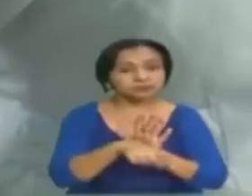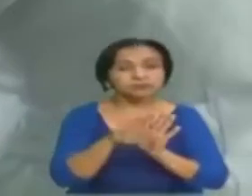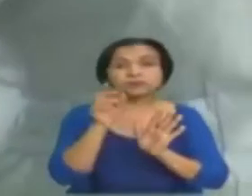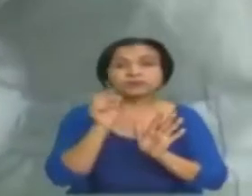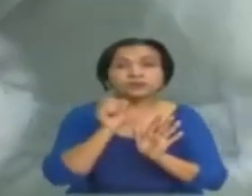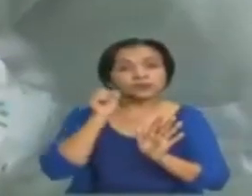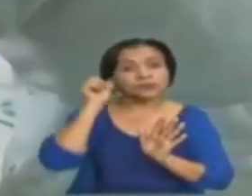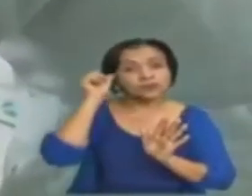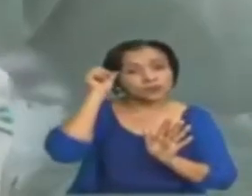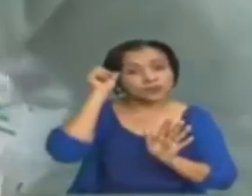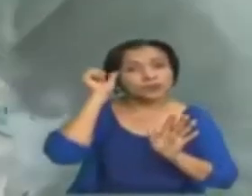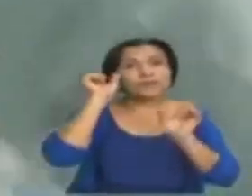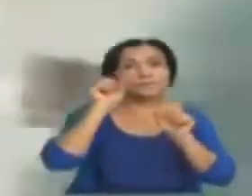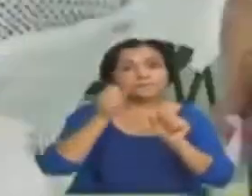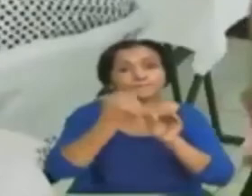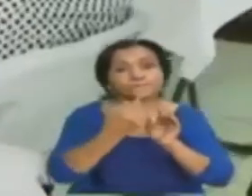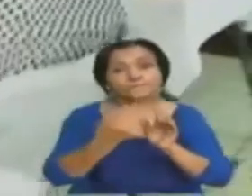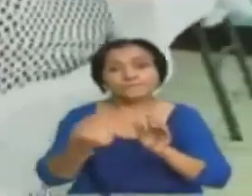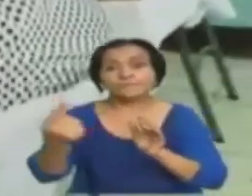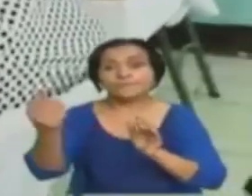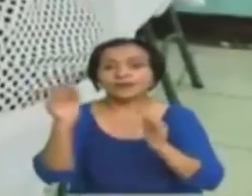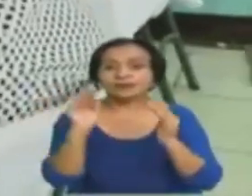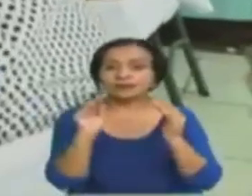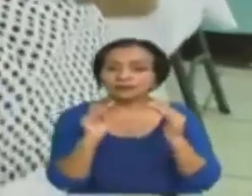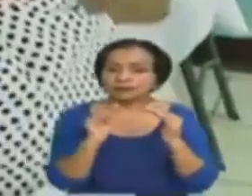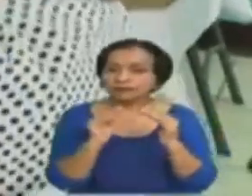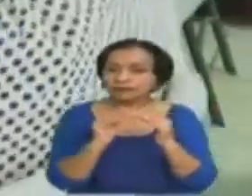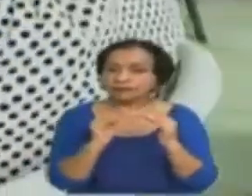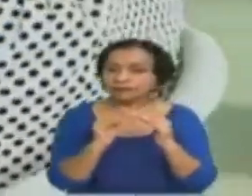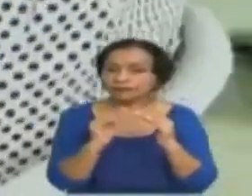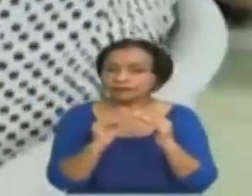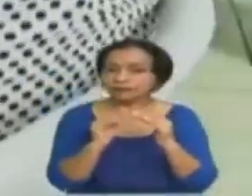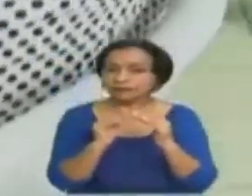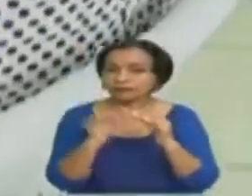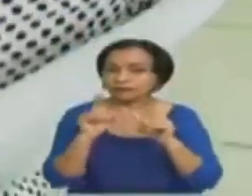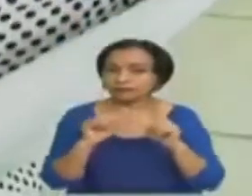vacuna contra el COVID-19. Para Noticias 12, Gabriela Solórzano.